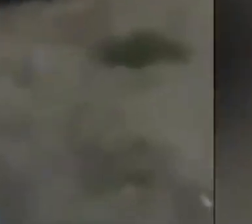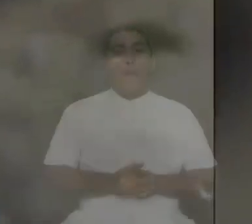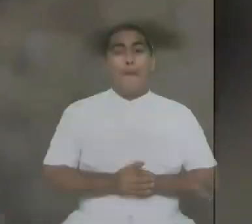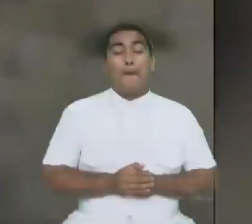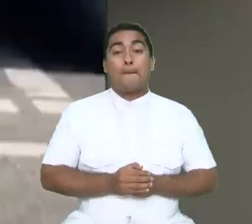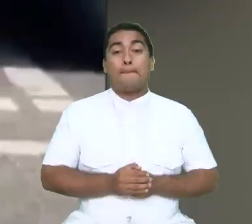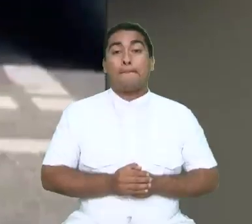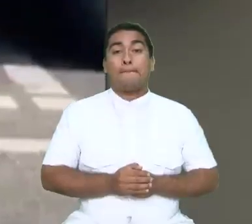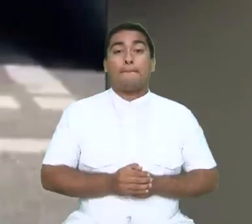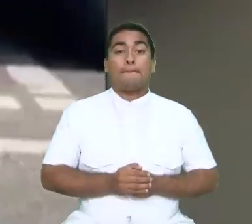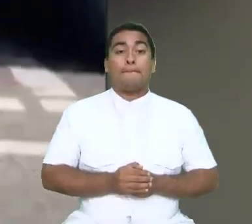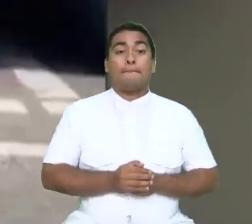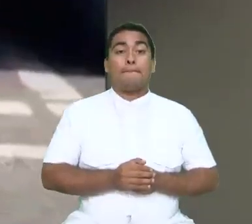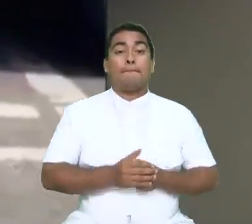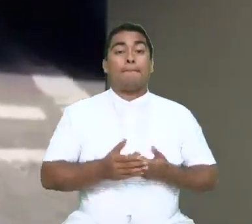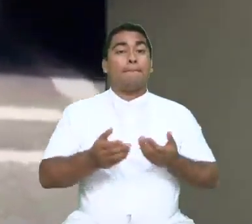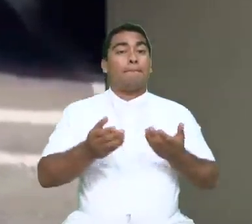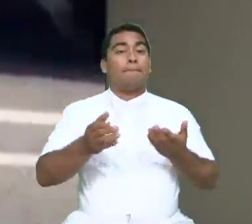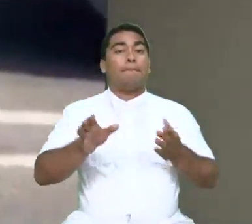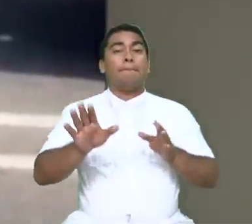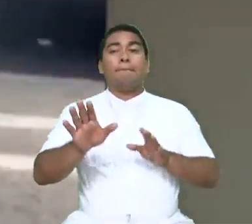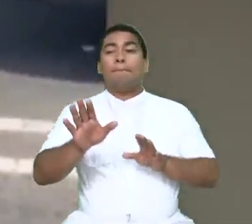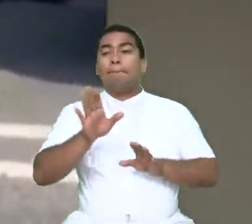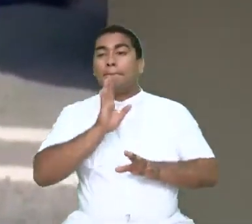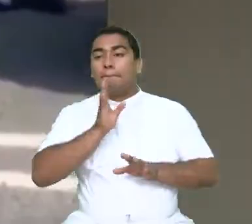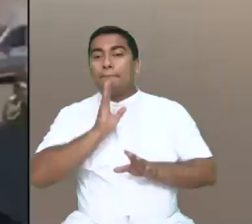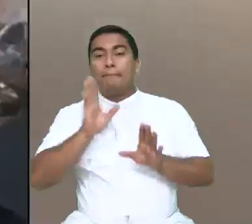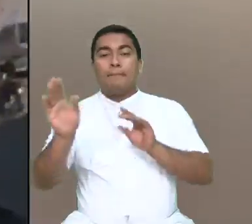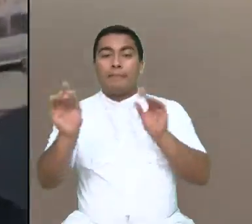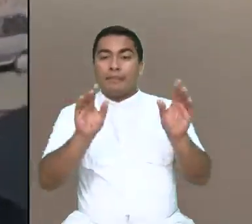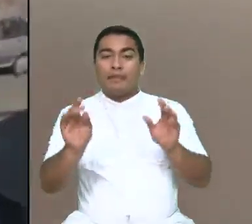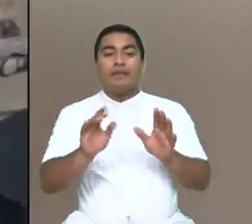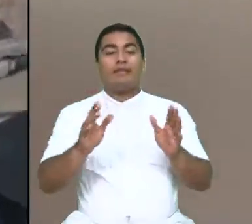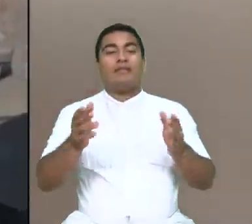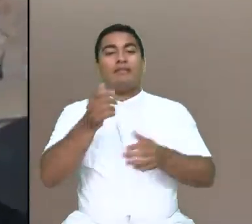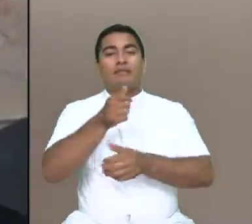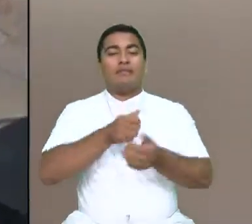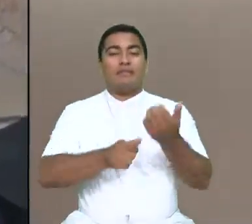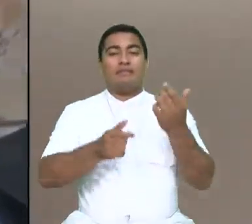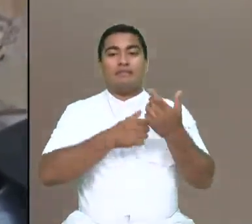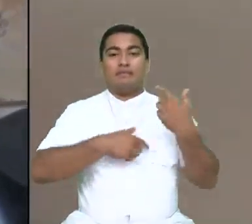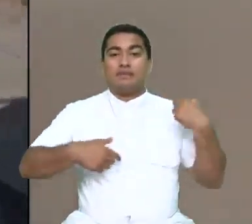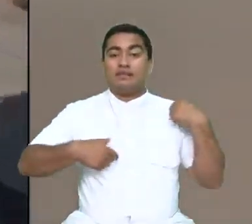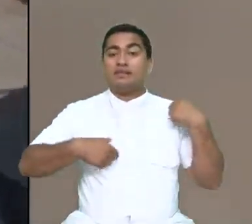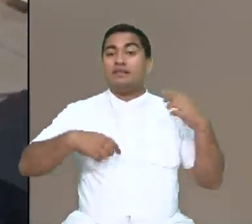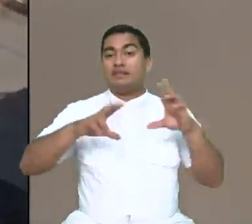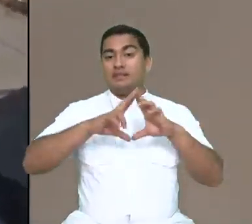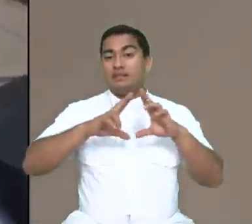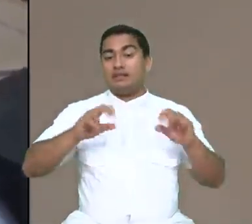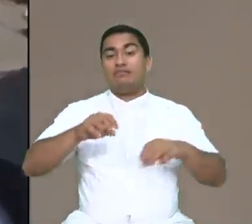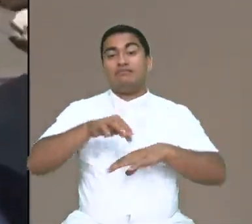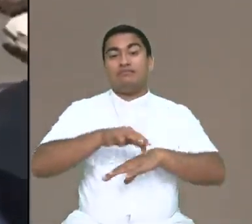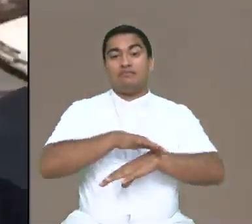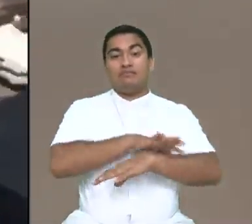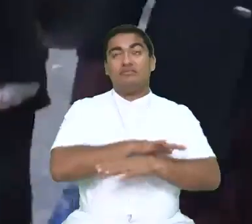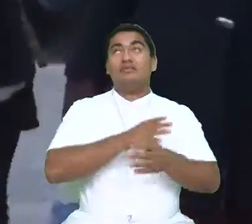En su comunicación con las familias, la vicepresidenta de la República destacó que se debe invocar a Dios en todo momento para que con su misericordia